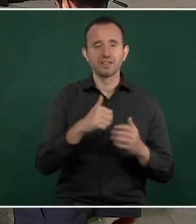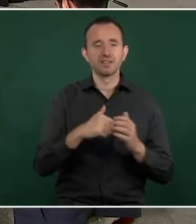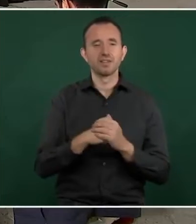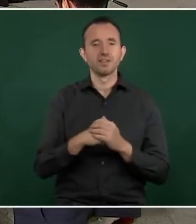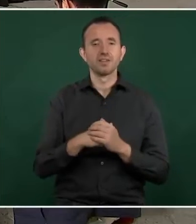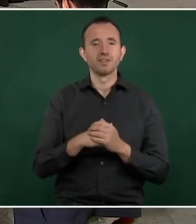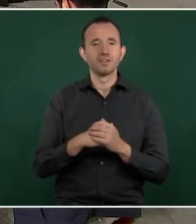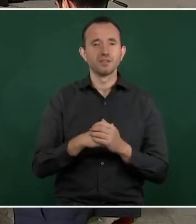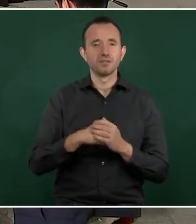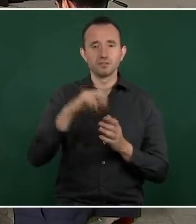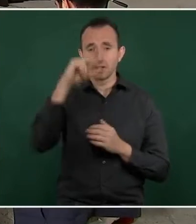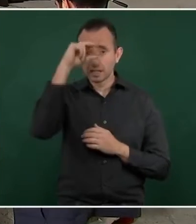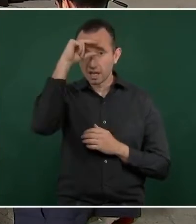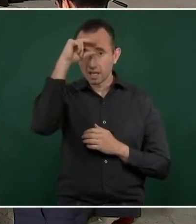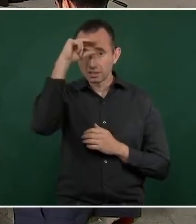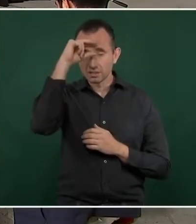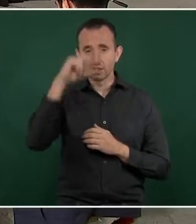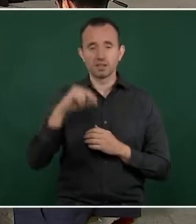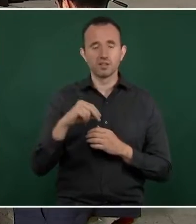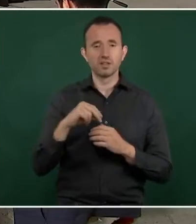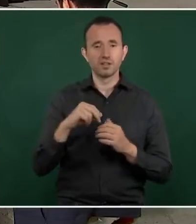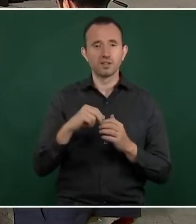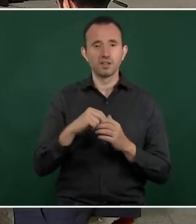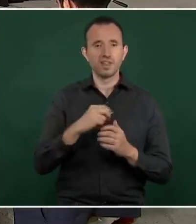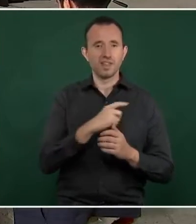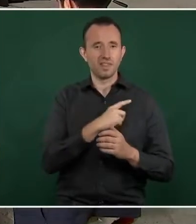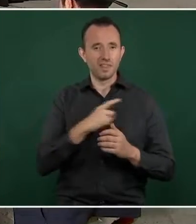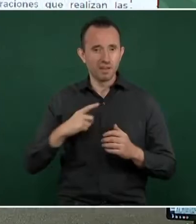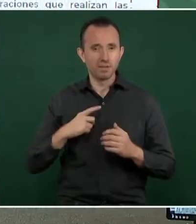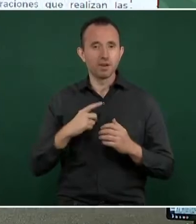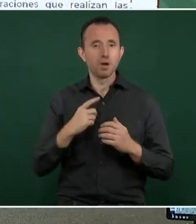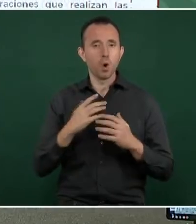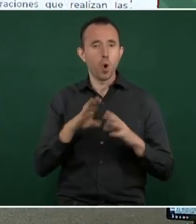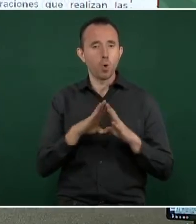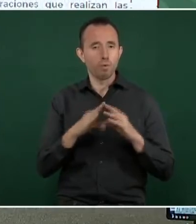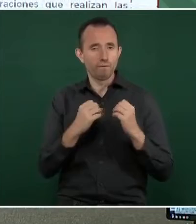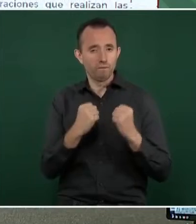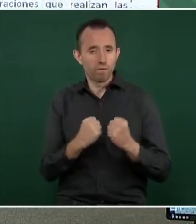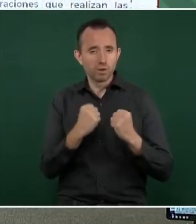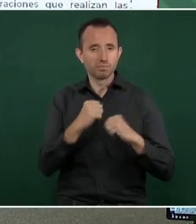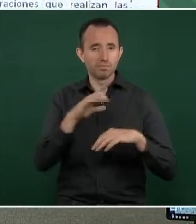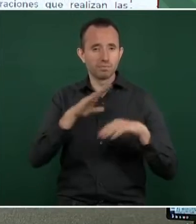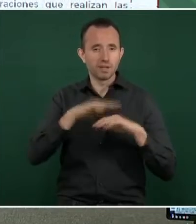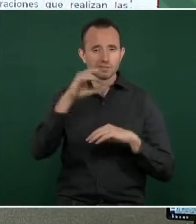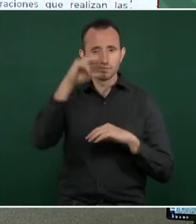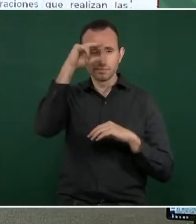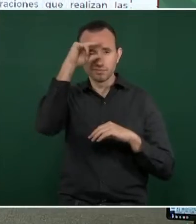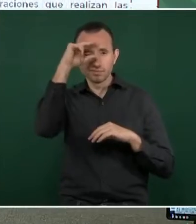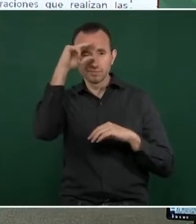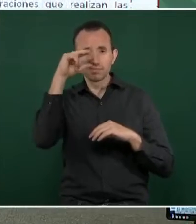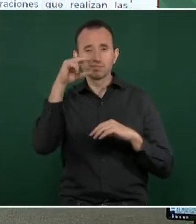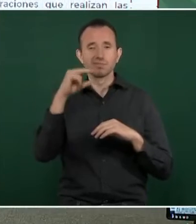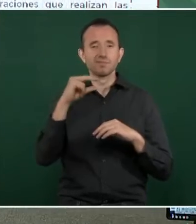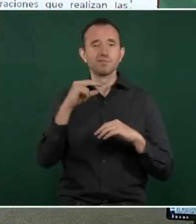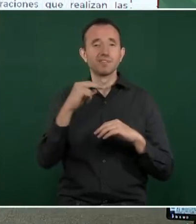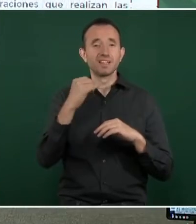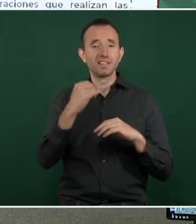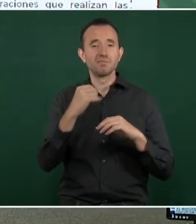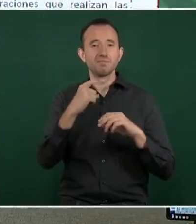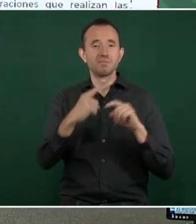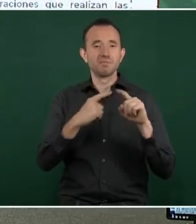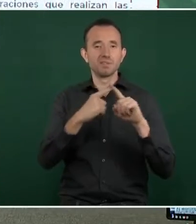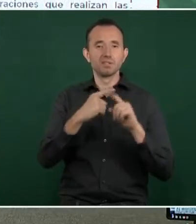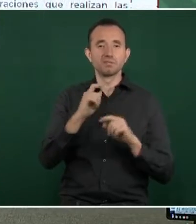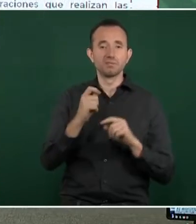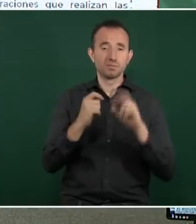Inteligencia más que fuerza. Además, respeto a los derechos humanos.